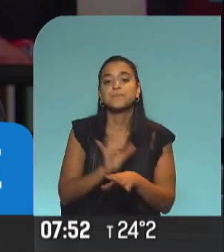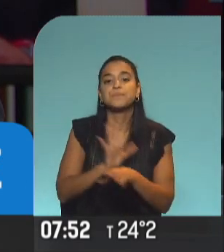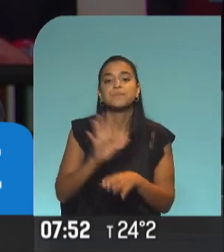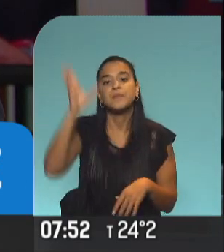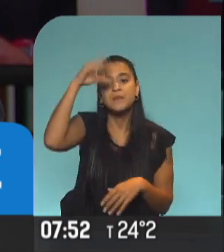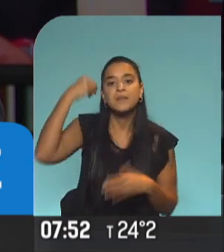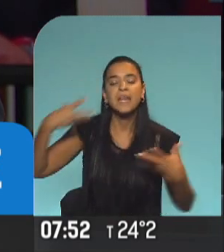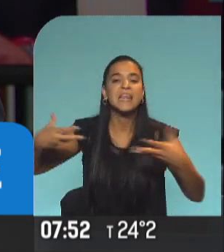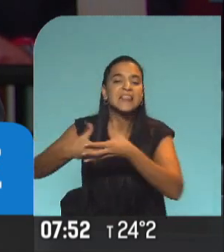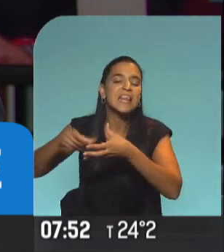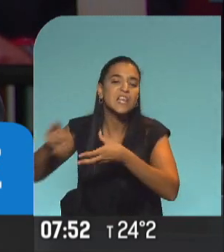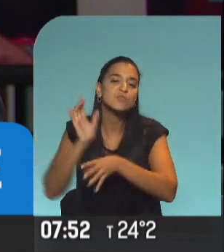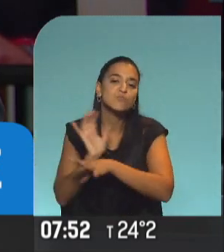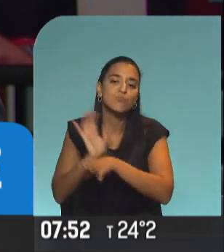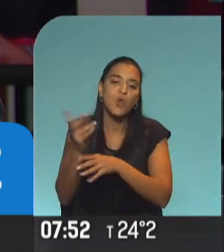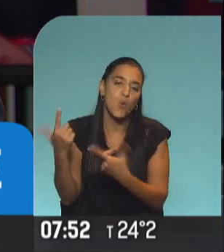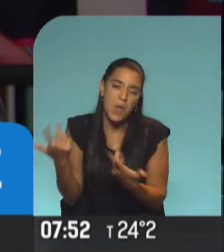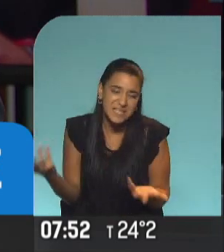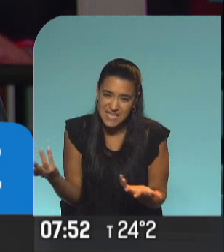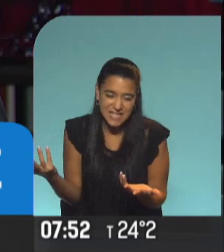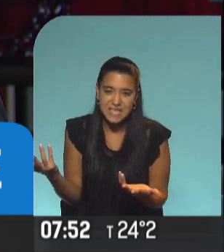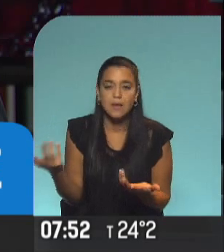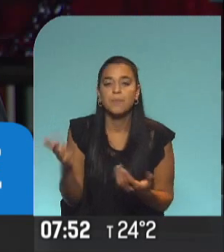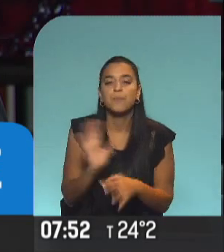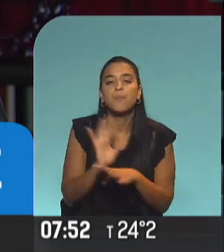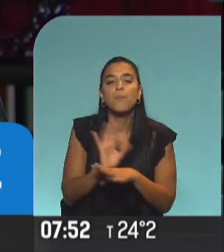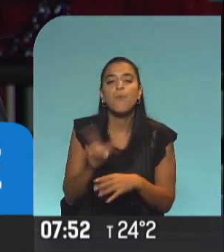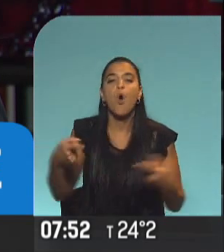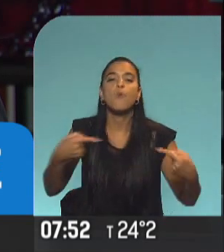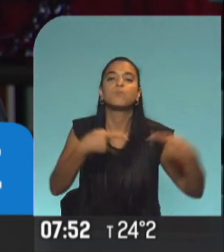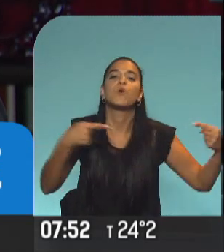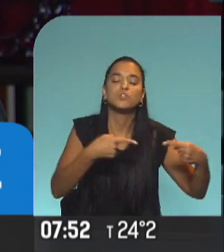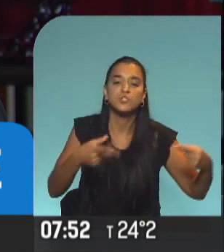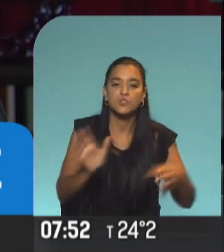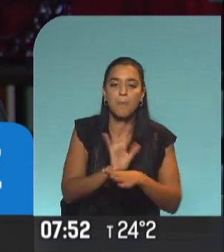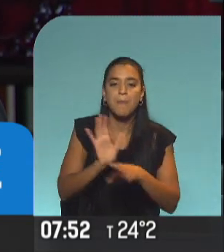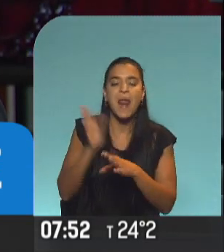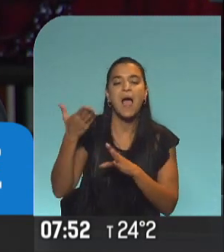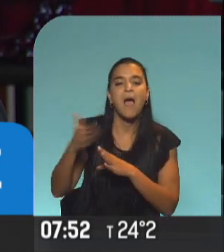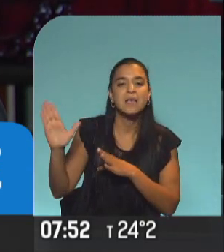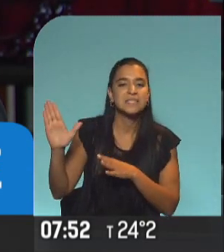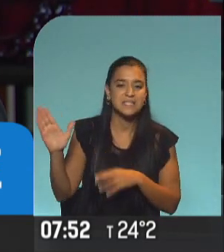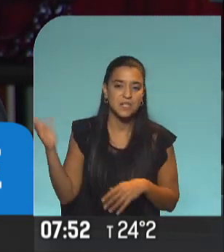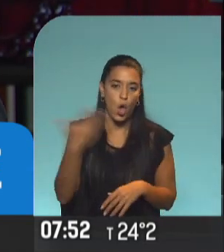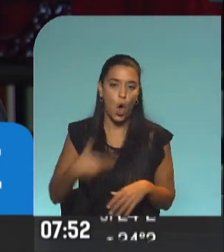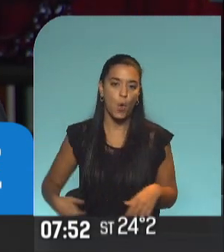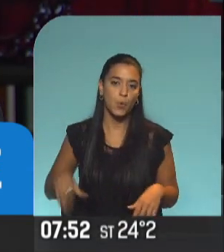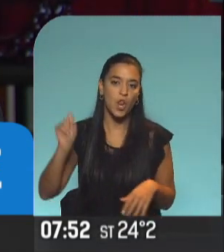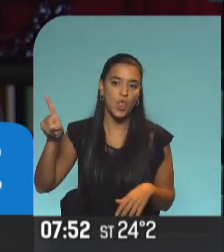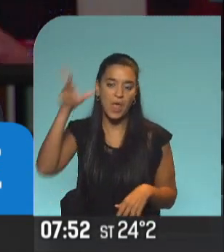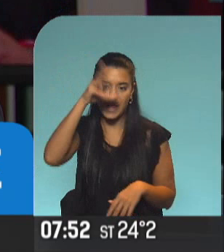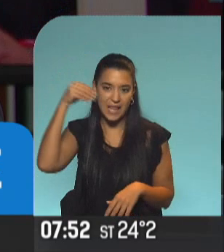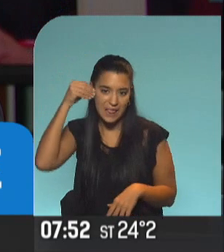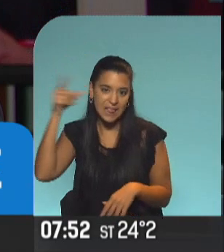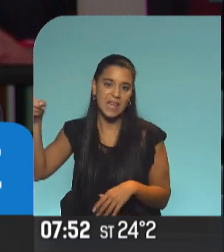como categoría no existe, o sea, fue una construcción opositora para demeritar el gobierno de Cristina